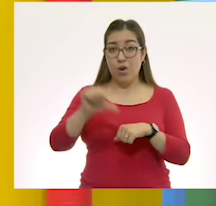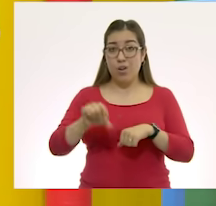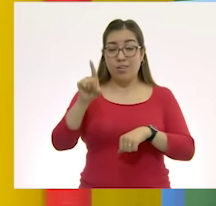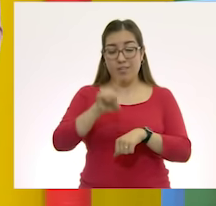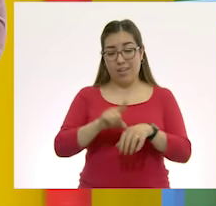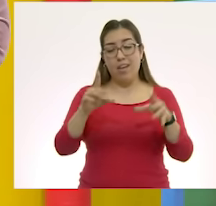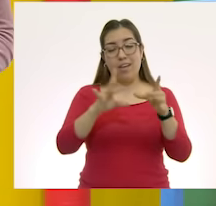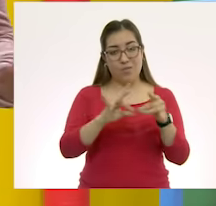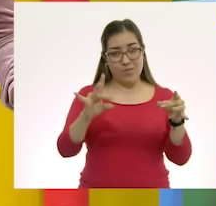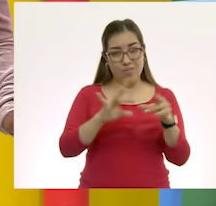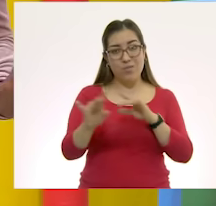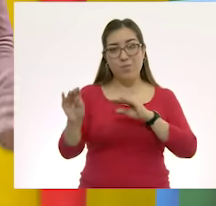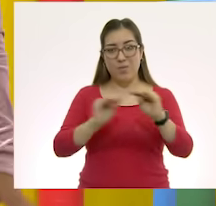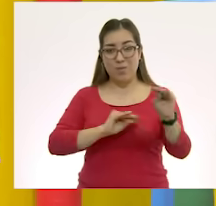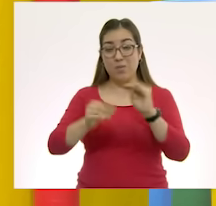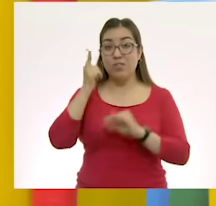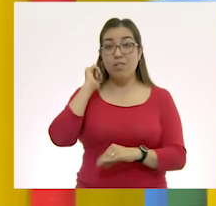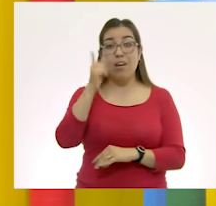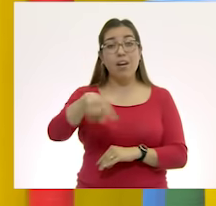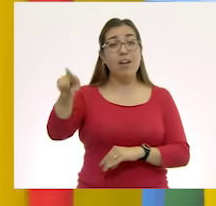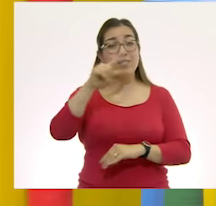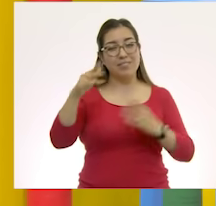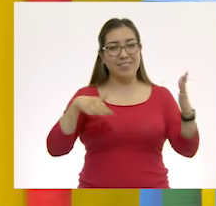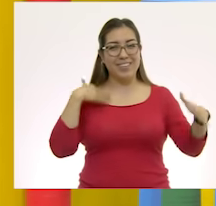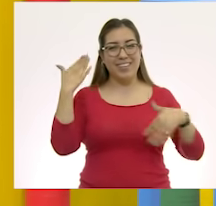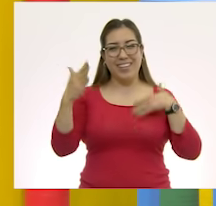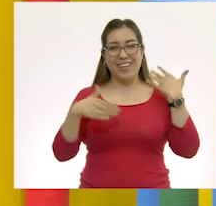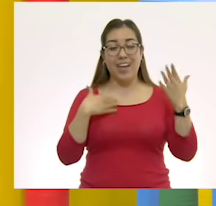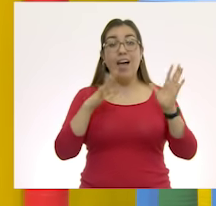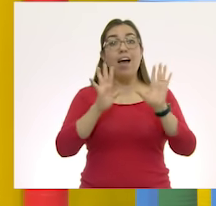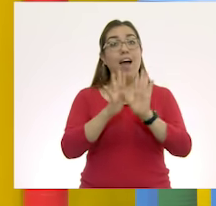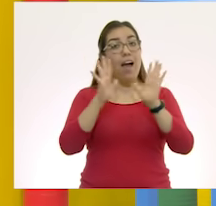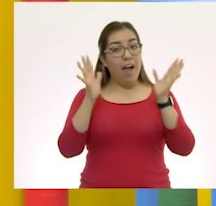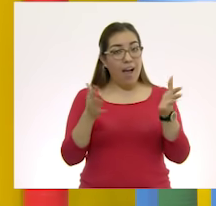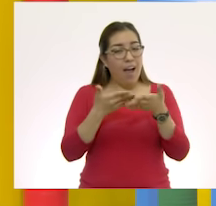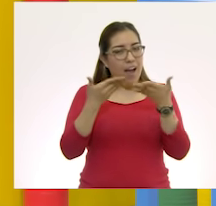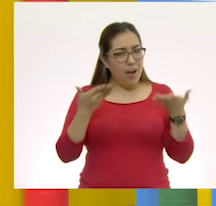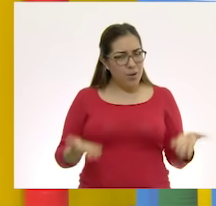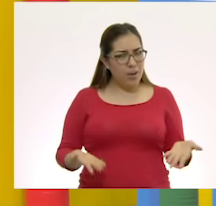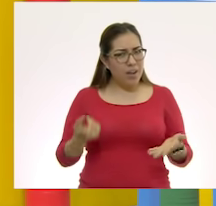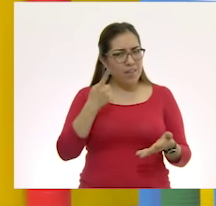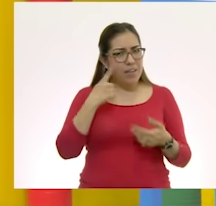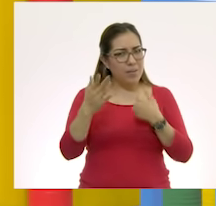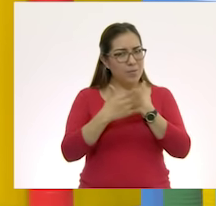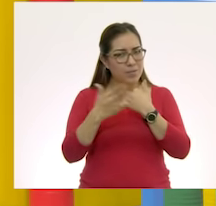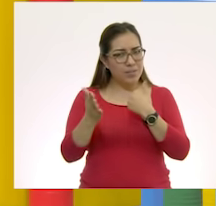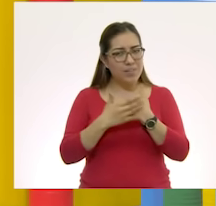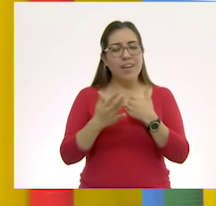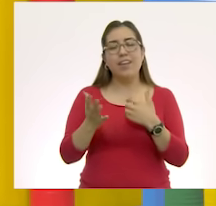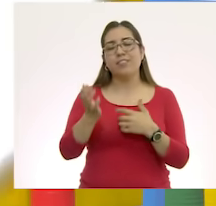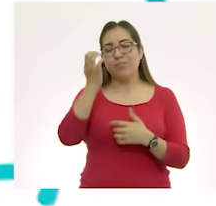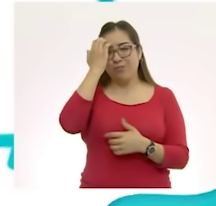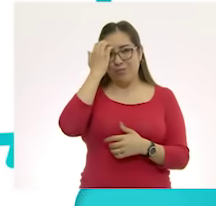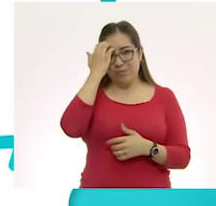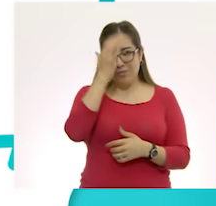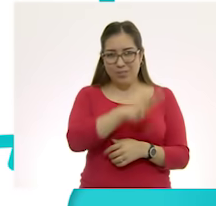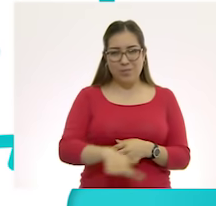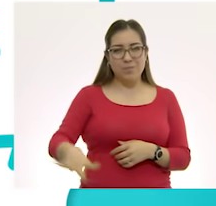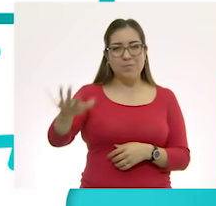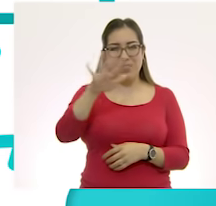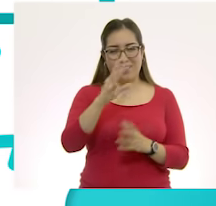en Movimiento. Esperamos lo hayan disfrutado tanto como nosotros. Ahora, continuamos con Conocimiento del Medio.